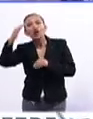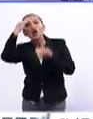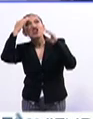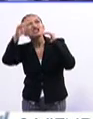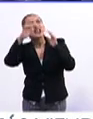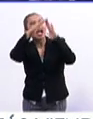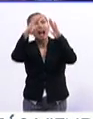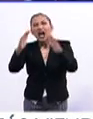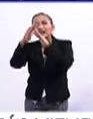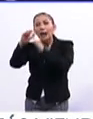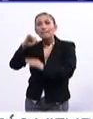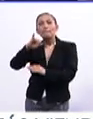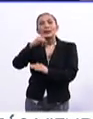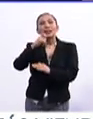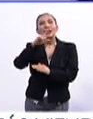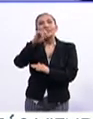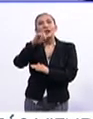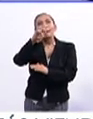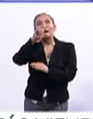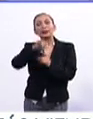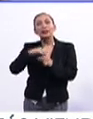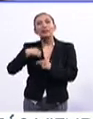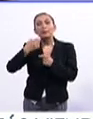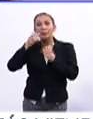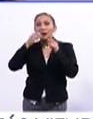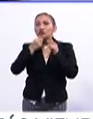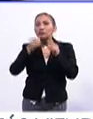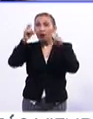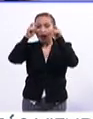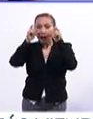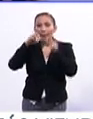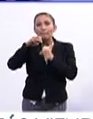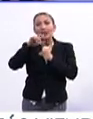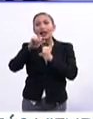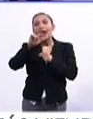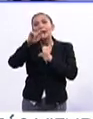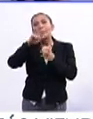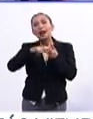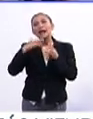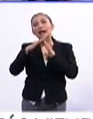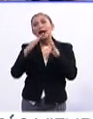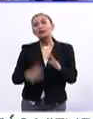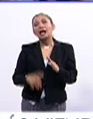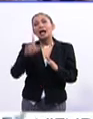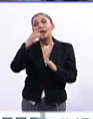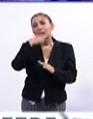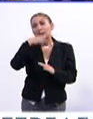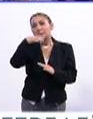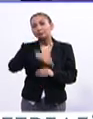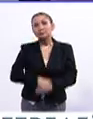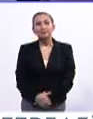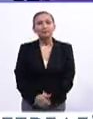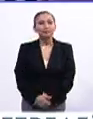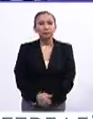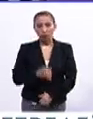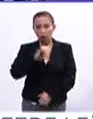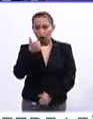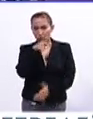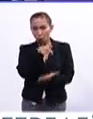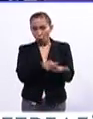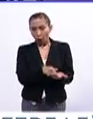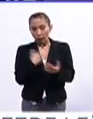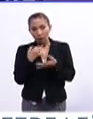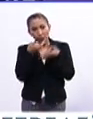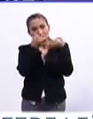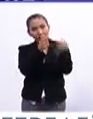conocer las casas Miguel de la Madrid, Venustiano Carranza, Miguel Alemán y la casa Lázaro Cárdenas. Otro de los lugares